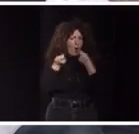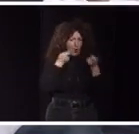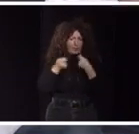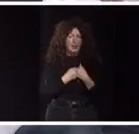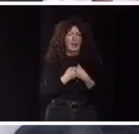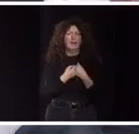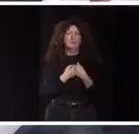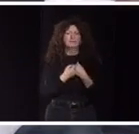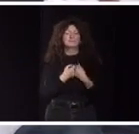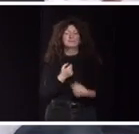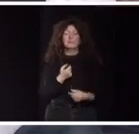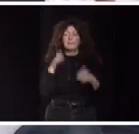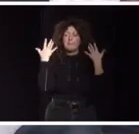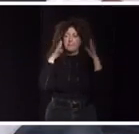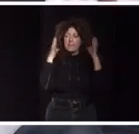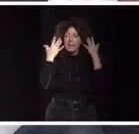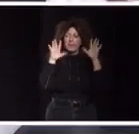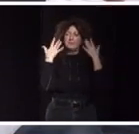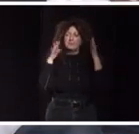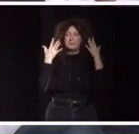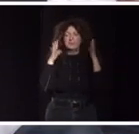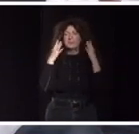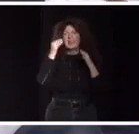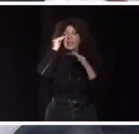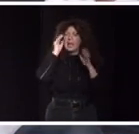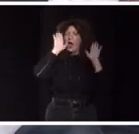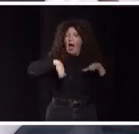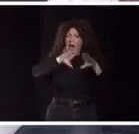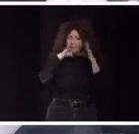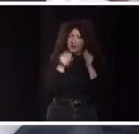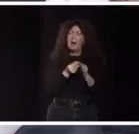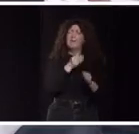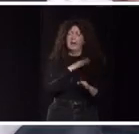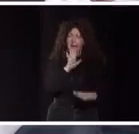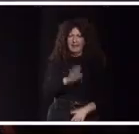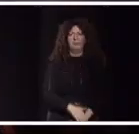Pero creo, Lilith, que ha merecido la pena.